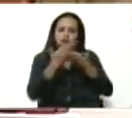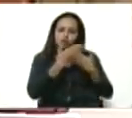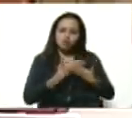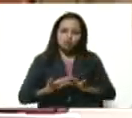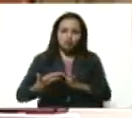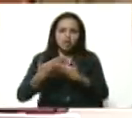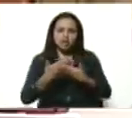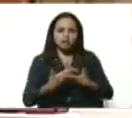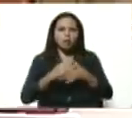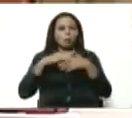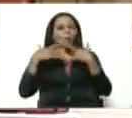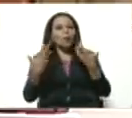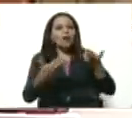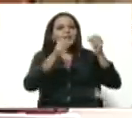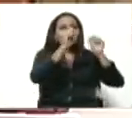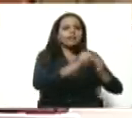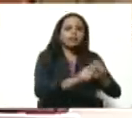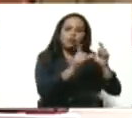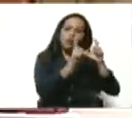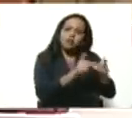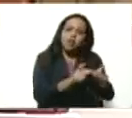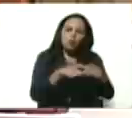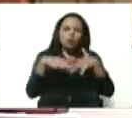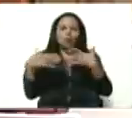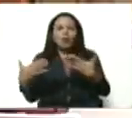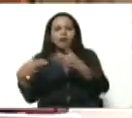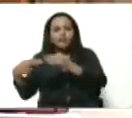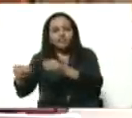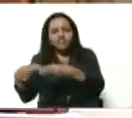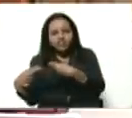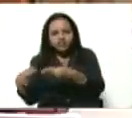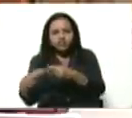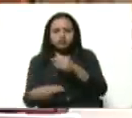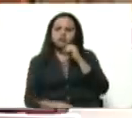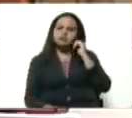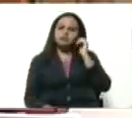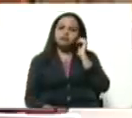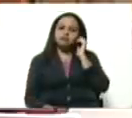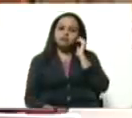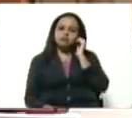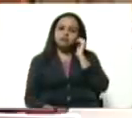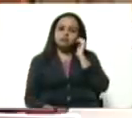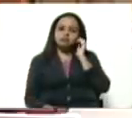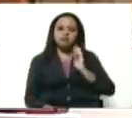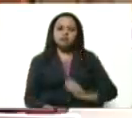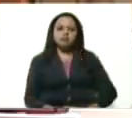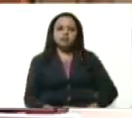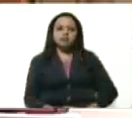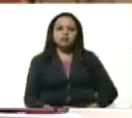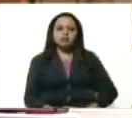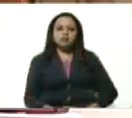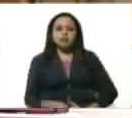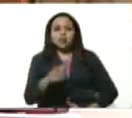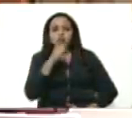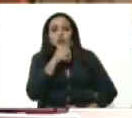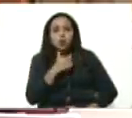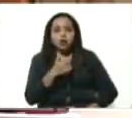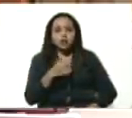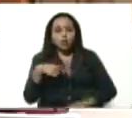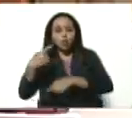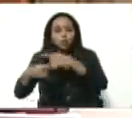municipio por municipio para no afectar municipios que bueno han mantenido